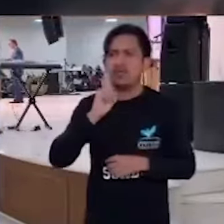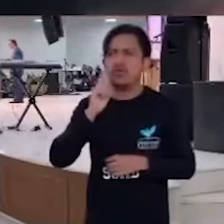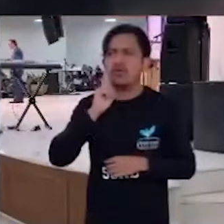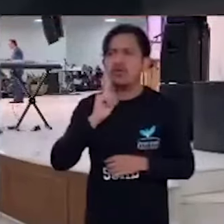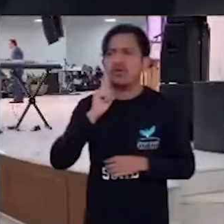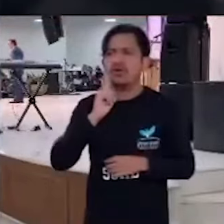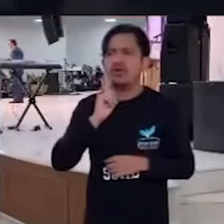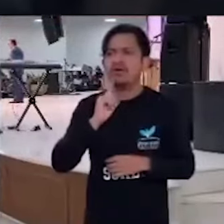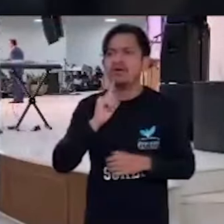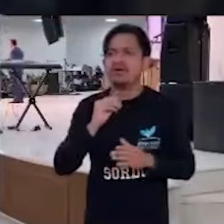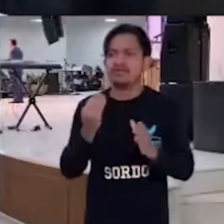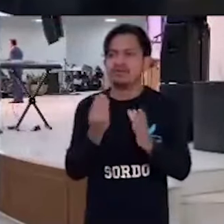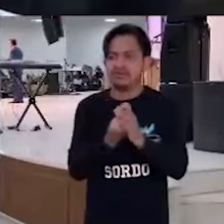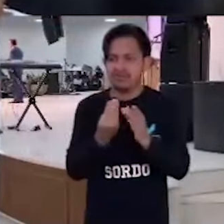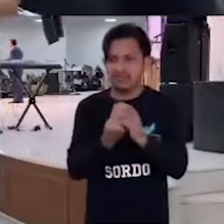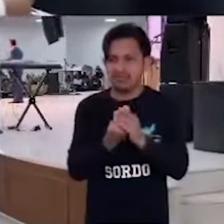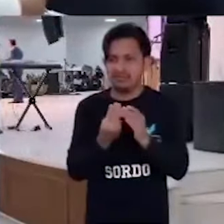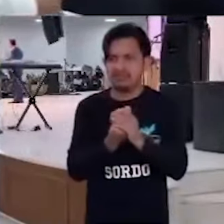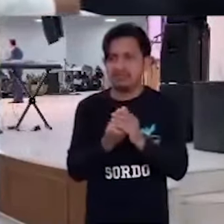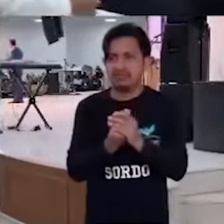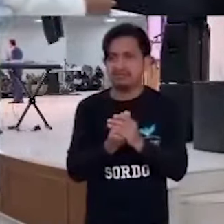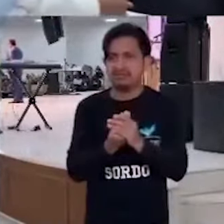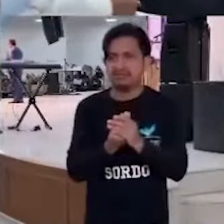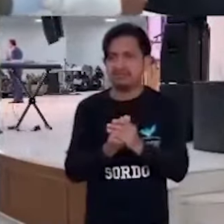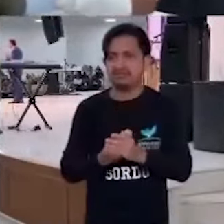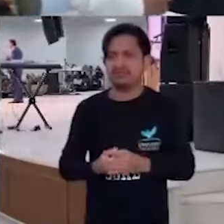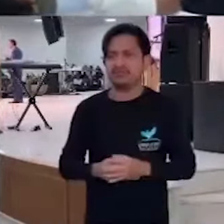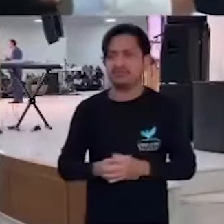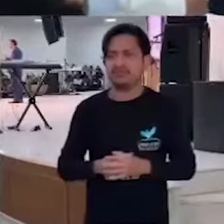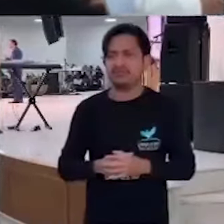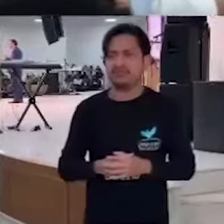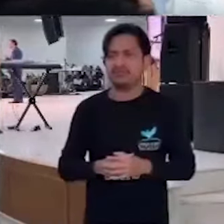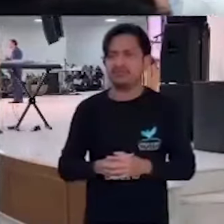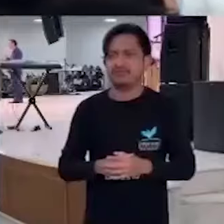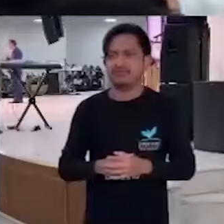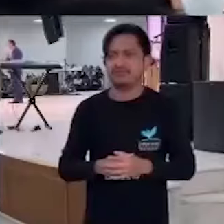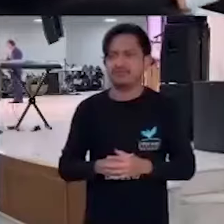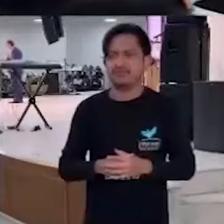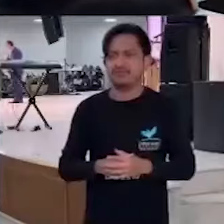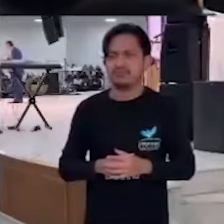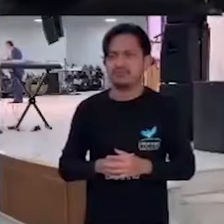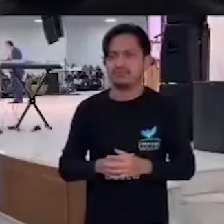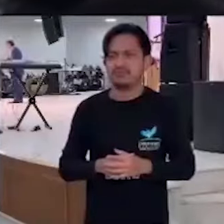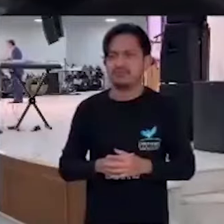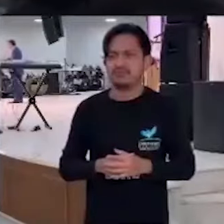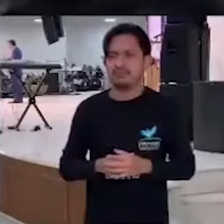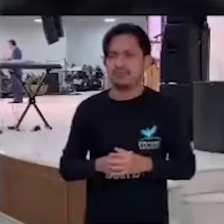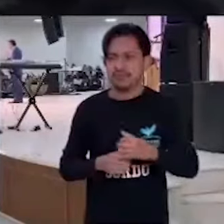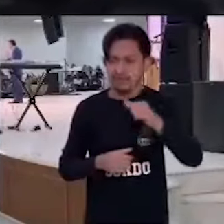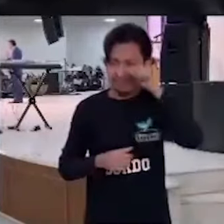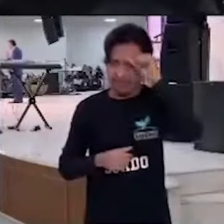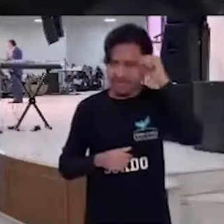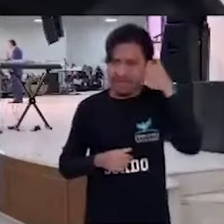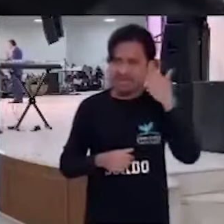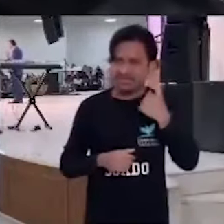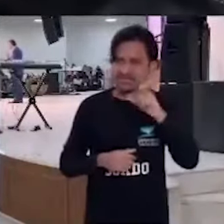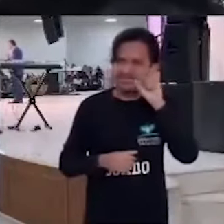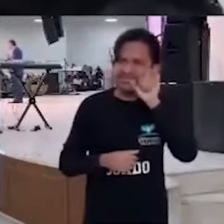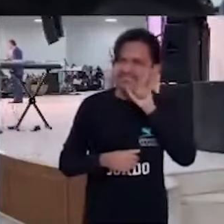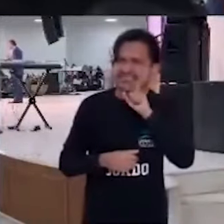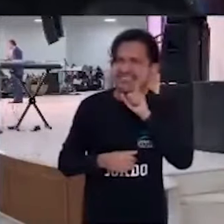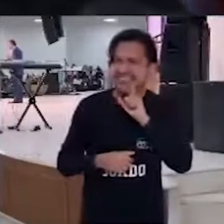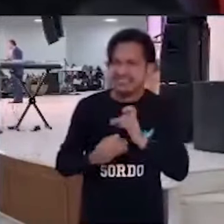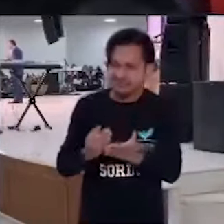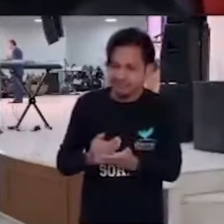secreto. O sea, el pecado del adulterio, hermanos, la mayoría de las veces es solo el